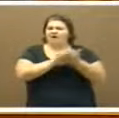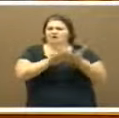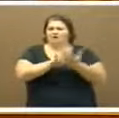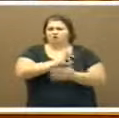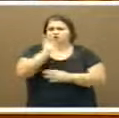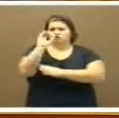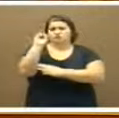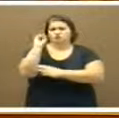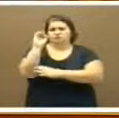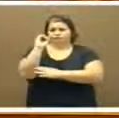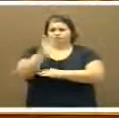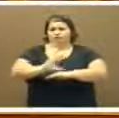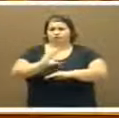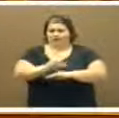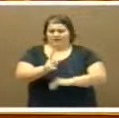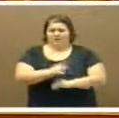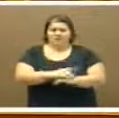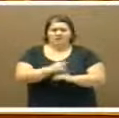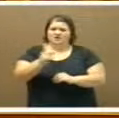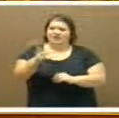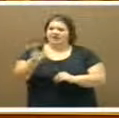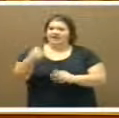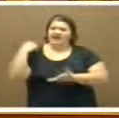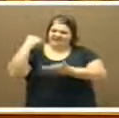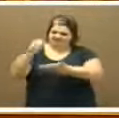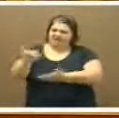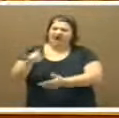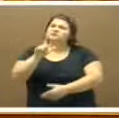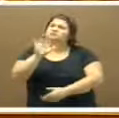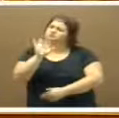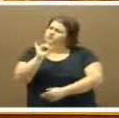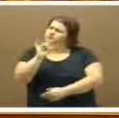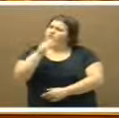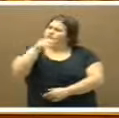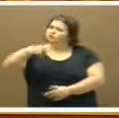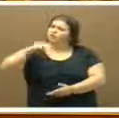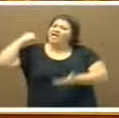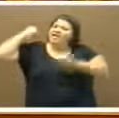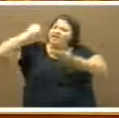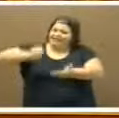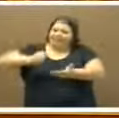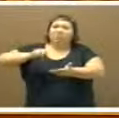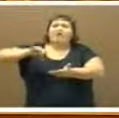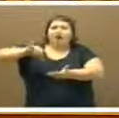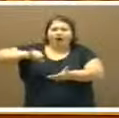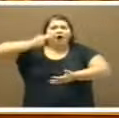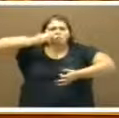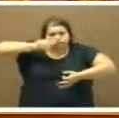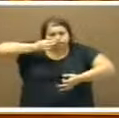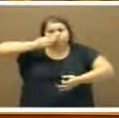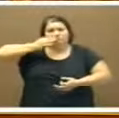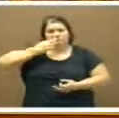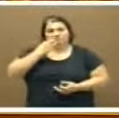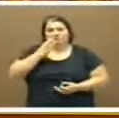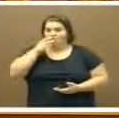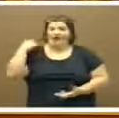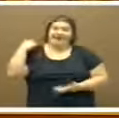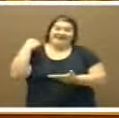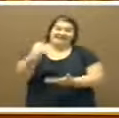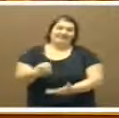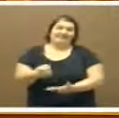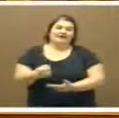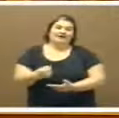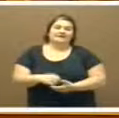consejero, han recibido ustedes una herencia, porque ustedes han recibido una verdadera herencia, una verdadera herencia, una herencia